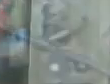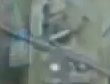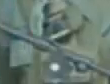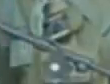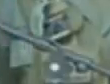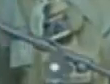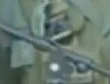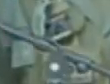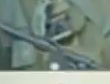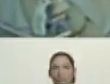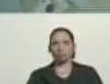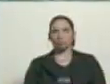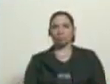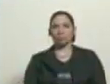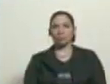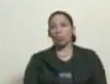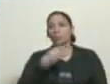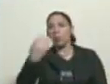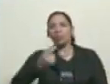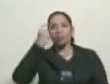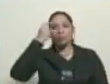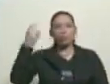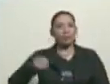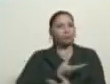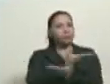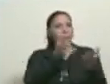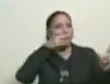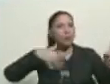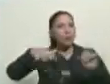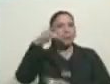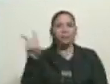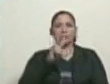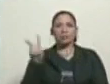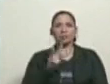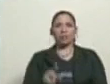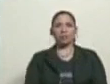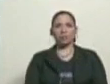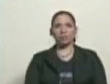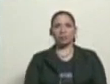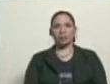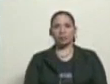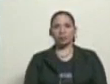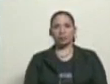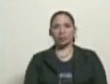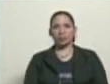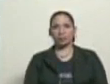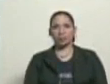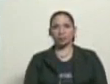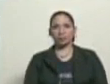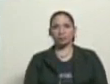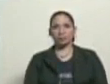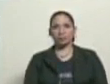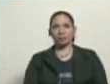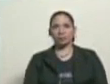Bueno, muy buenos días a todo el pueblo de Venezuela. Los saludamos